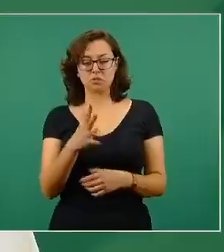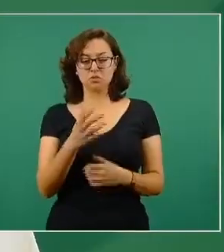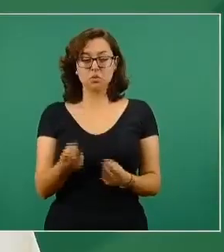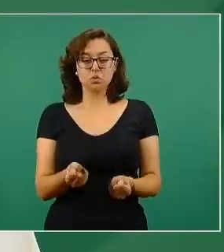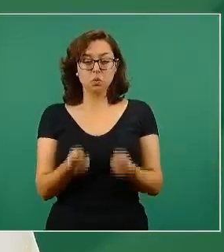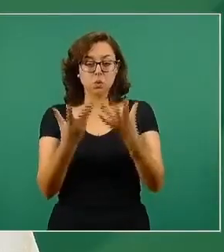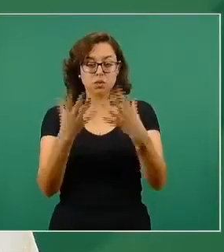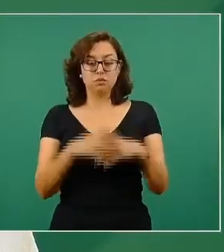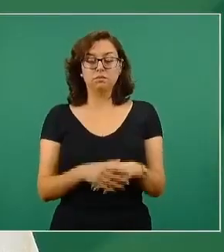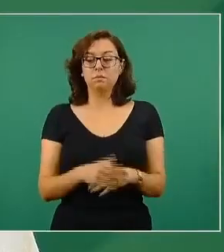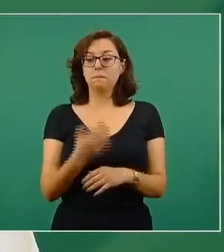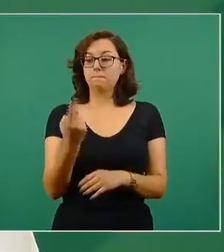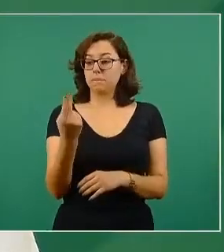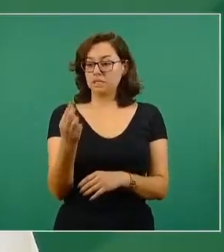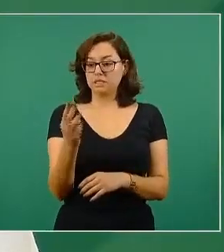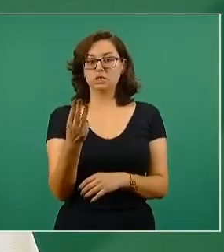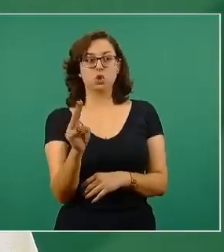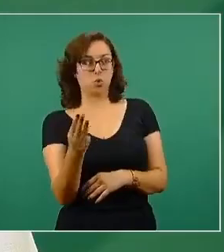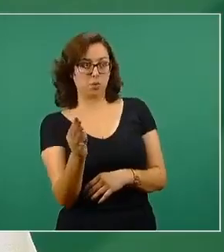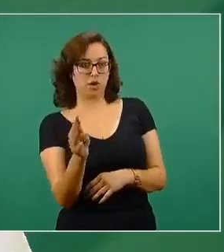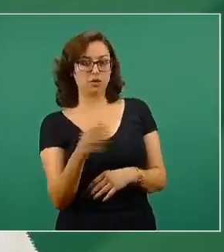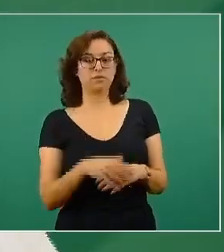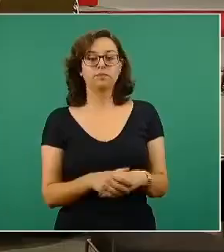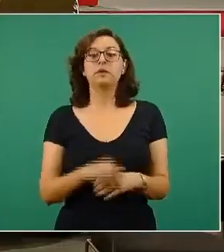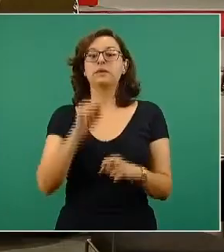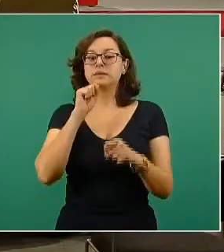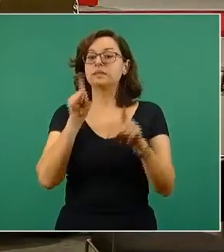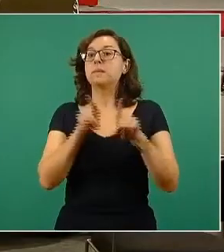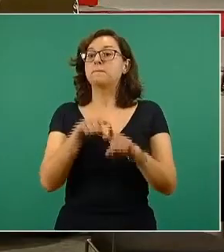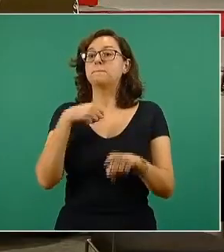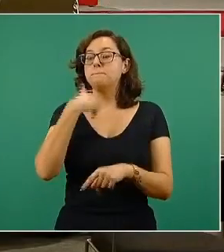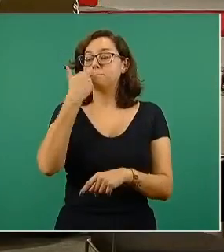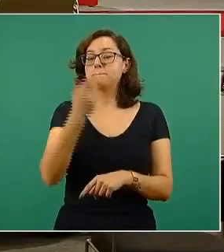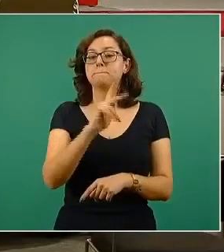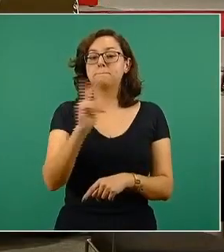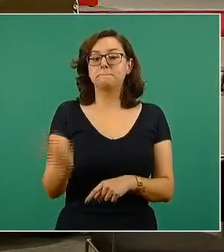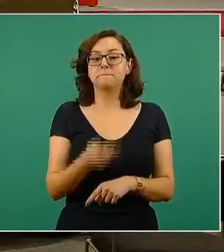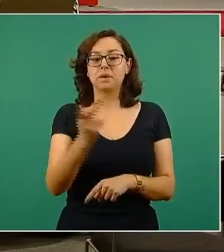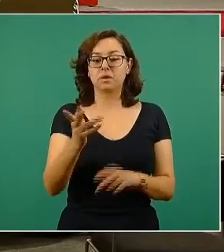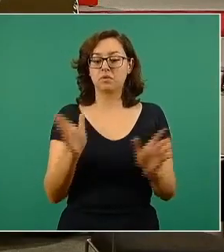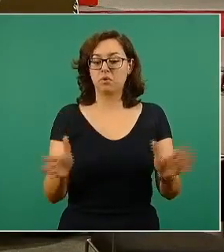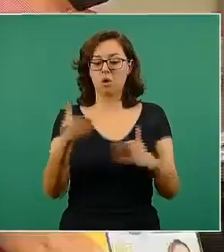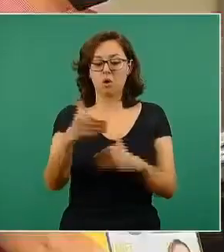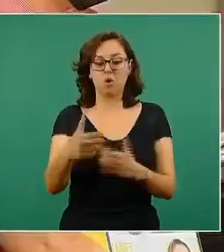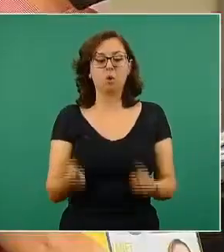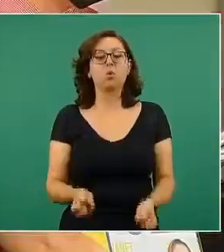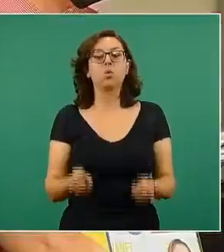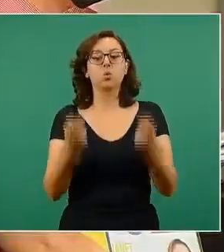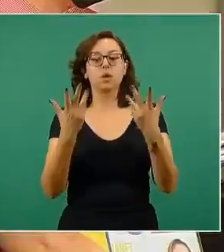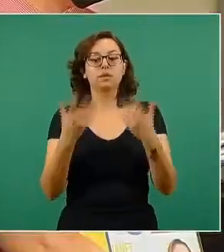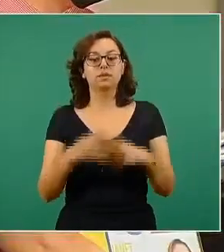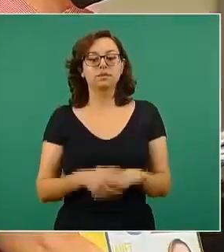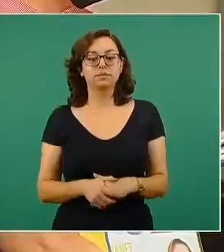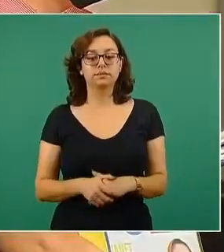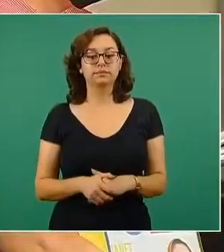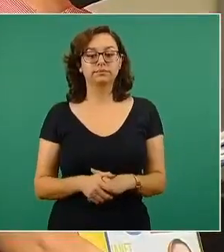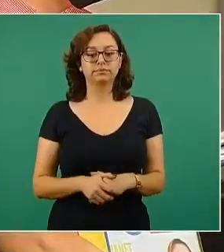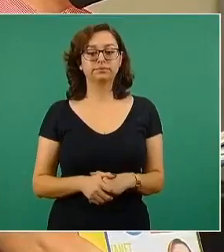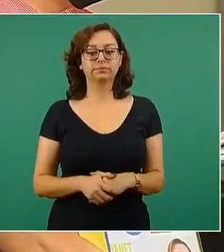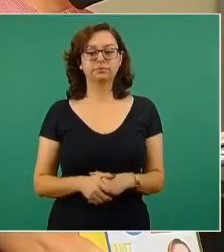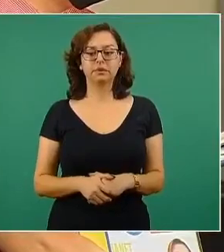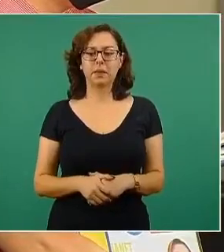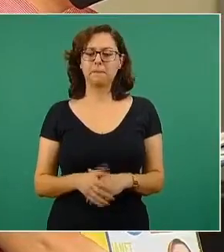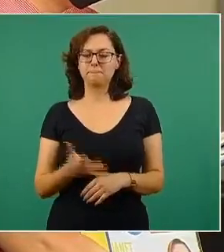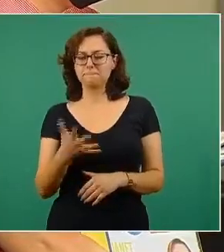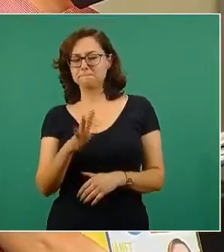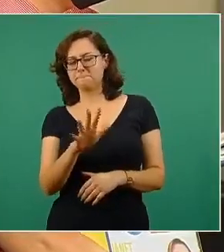es la fecha que nos ha planteado. Le quiero preguntar también sobre estos lotes, ¿cuántas dosis serían, doctor, más o menos? Gruesamente cada lote